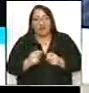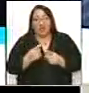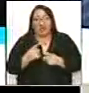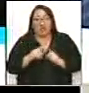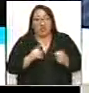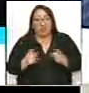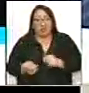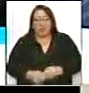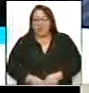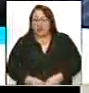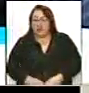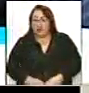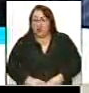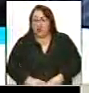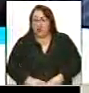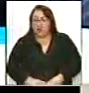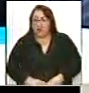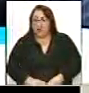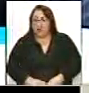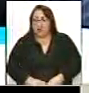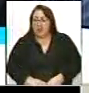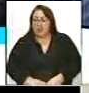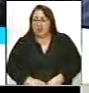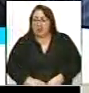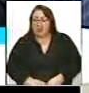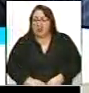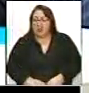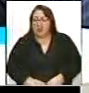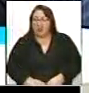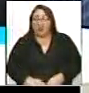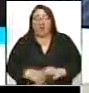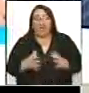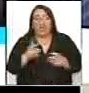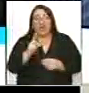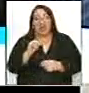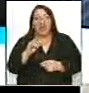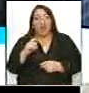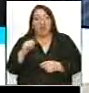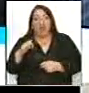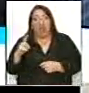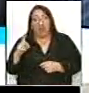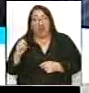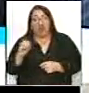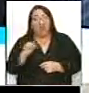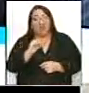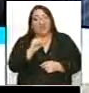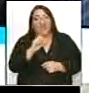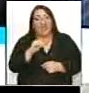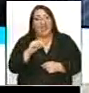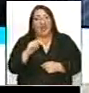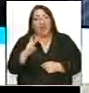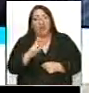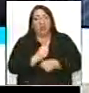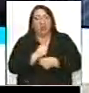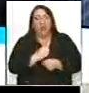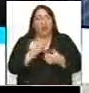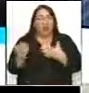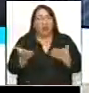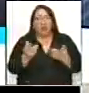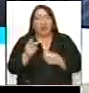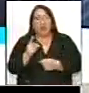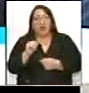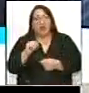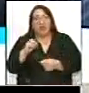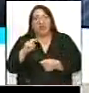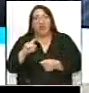la vez. Es una gran Cámara de Diputados y es un Senado de la República. Tenemos que cumplir las dos funciones a la vez. Y la función de